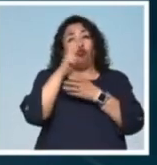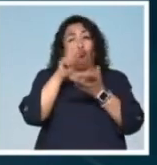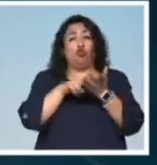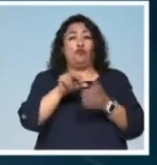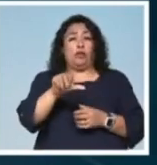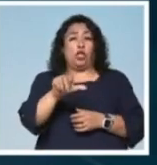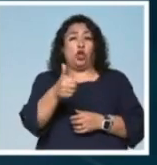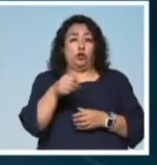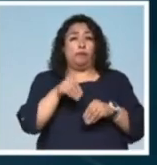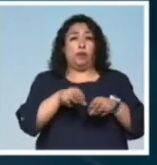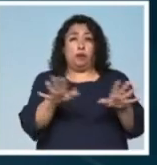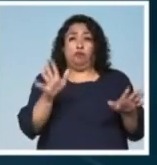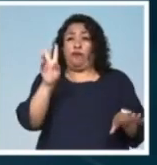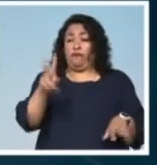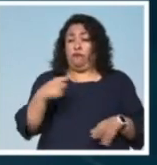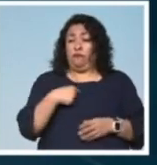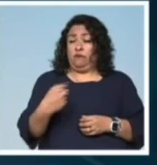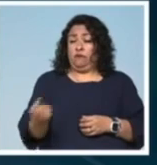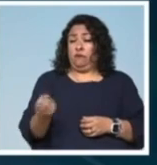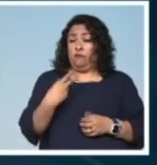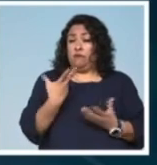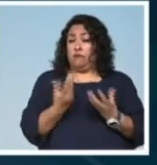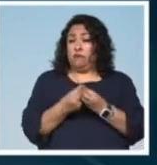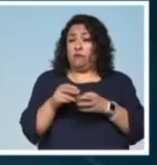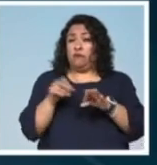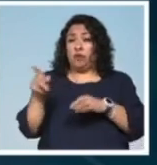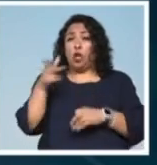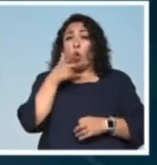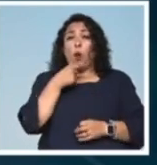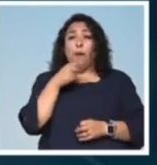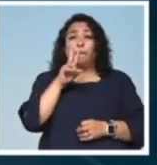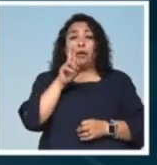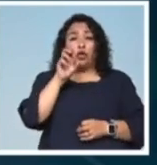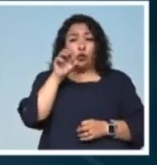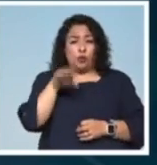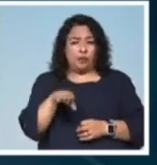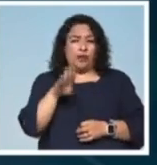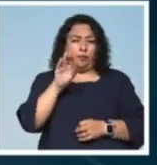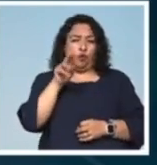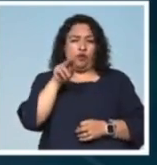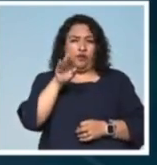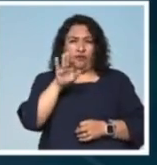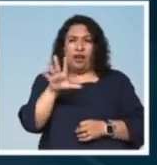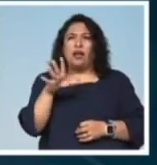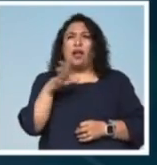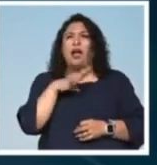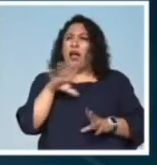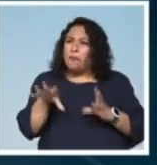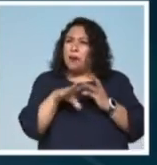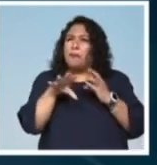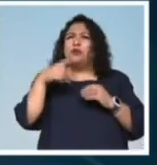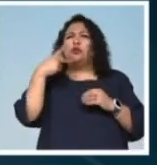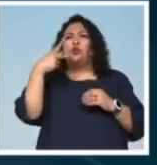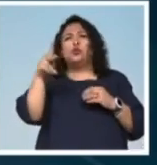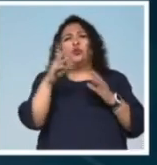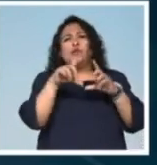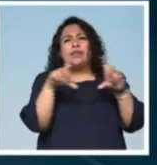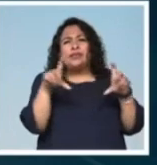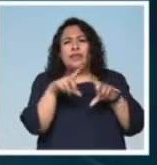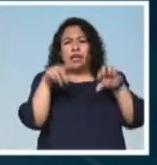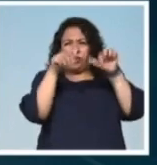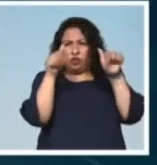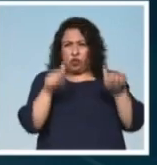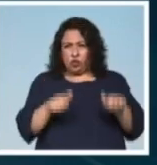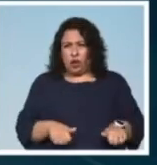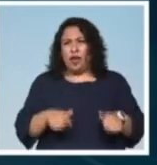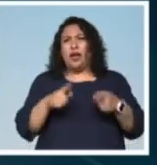2011. Todavía tuve el privilegio de trabajarla con Rubén Bonifaz, de la recopilación de sus textos de arte.